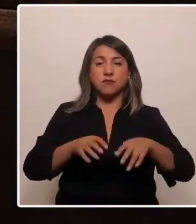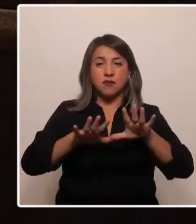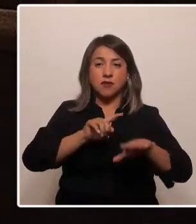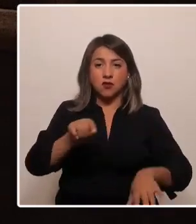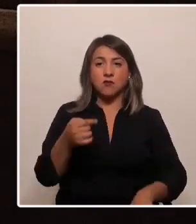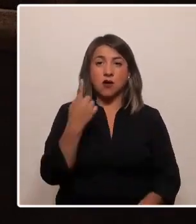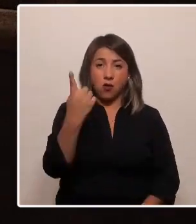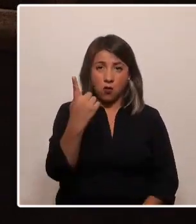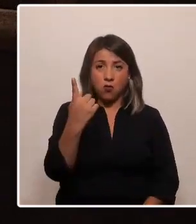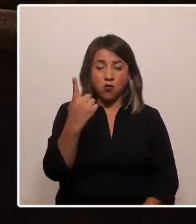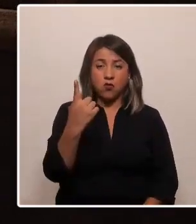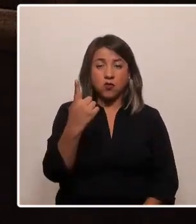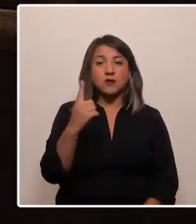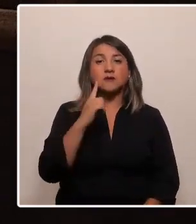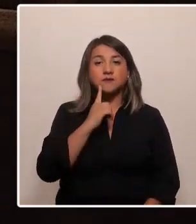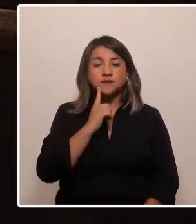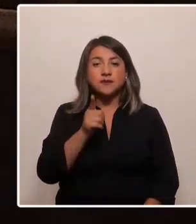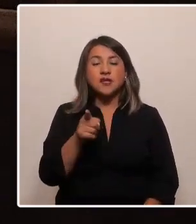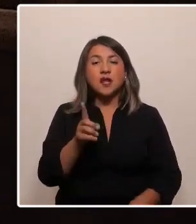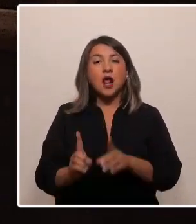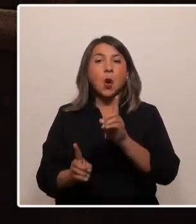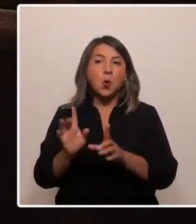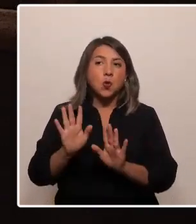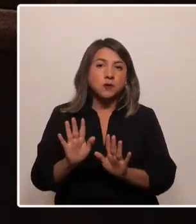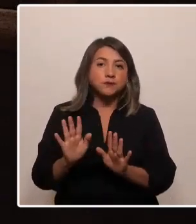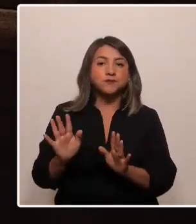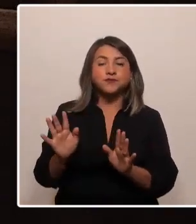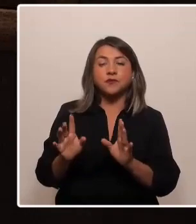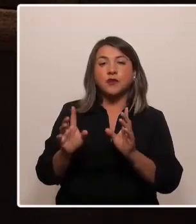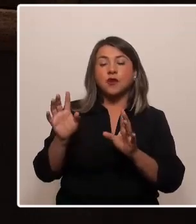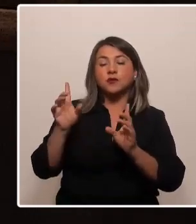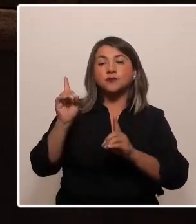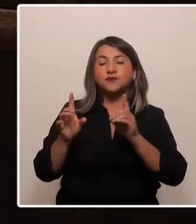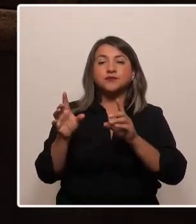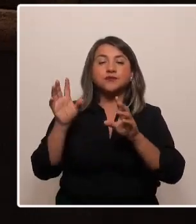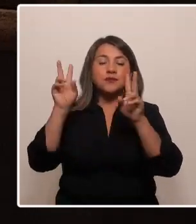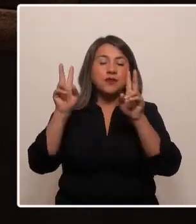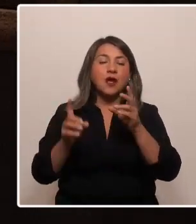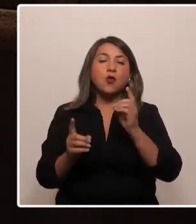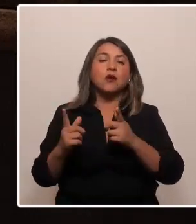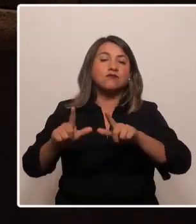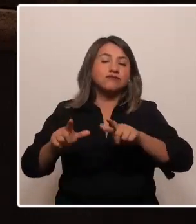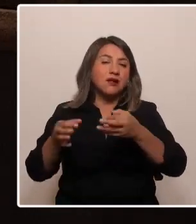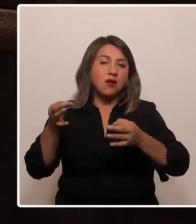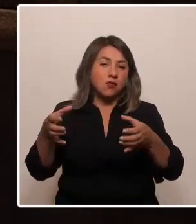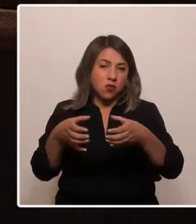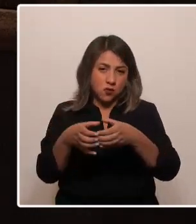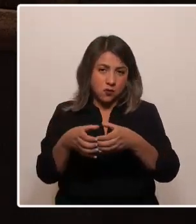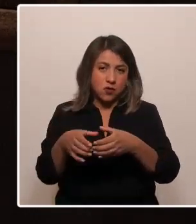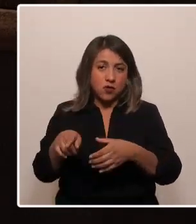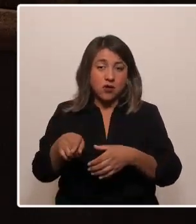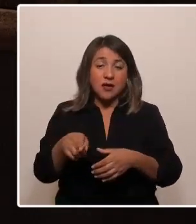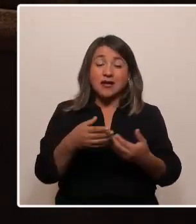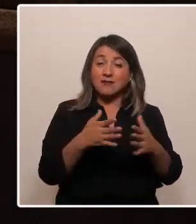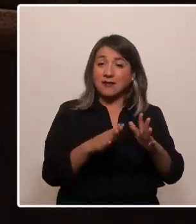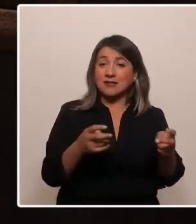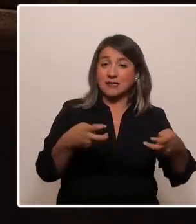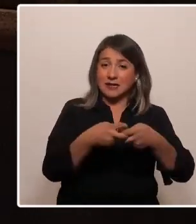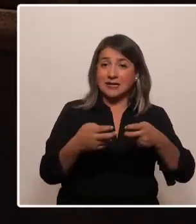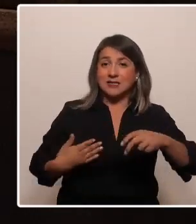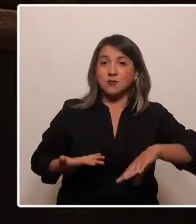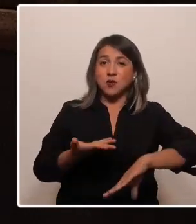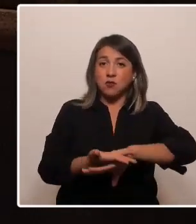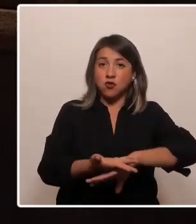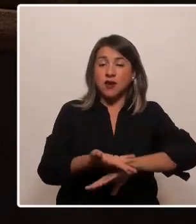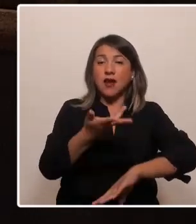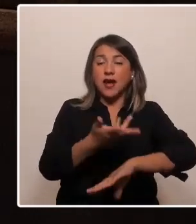10,1% de los mismos está cubierto por algún tipo de instrumento colectivo. Por ello, una regulación de la libertad sindical como la que se propone, concentrada